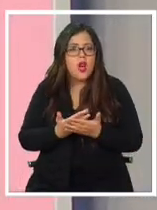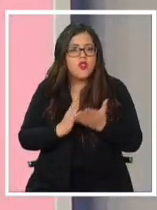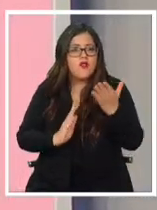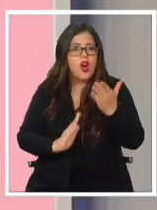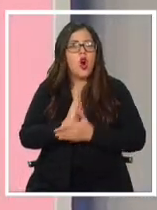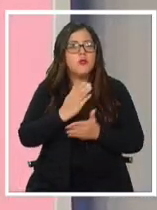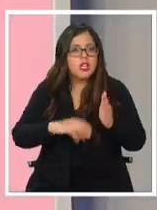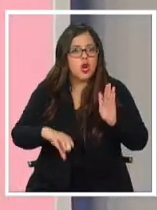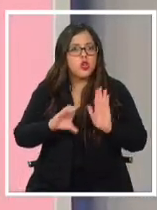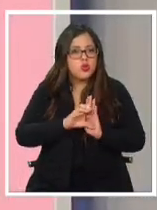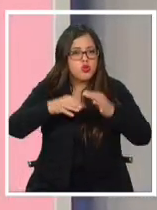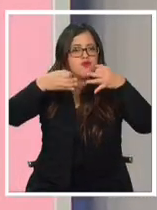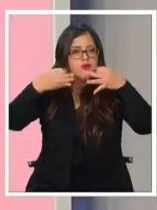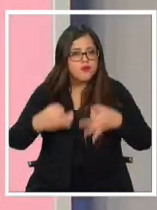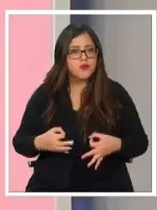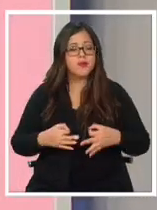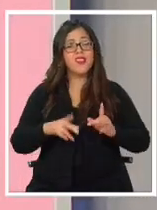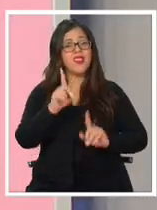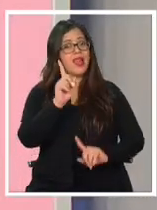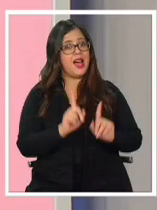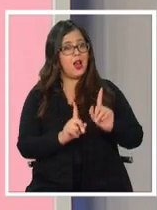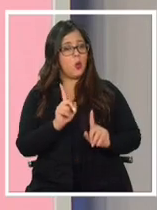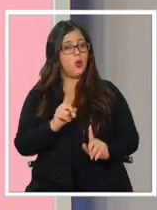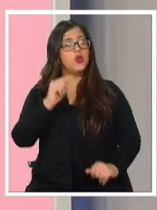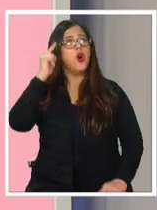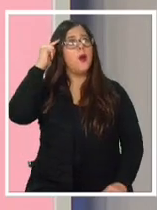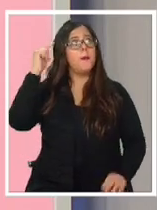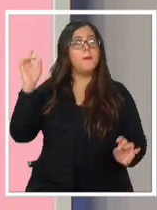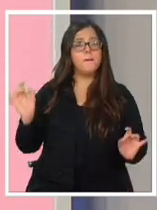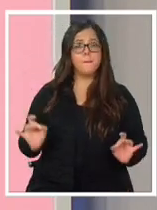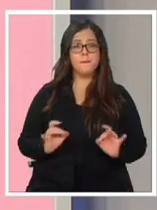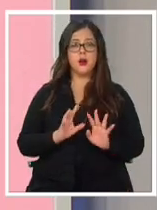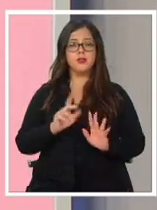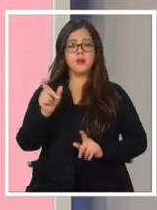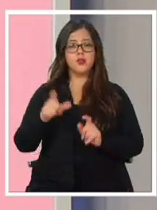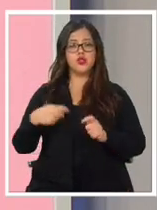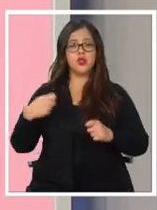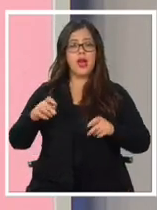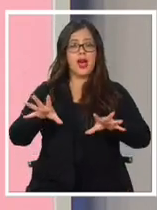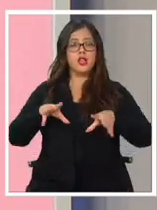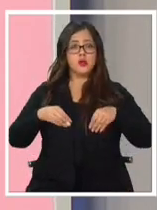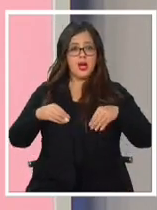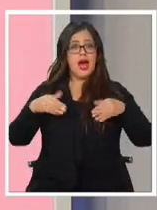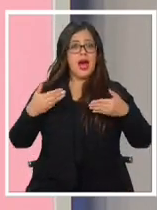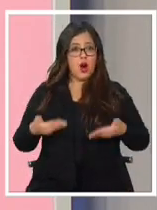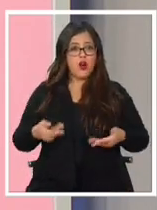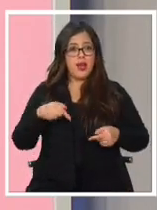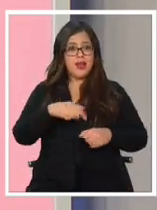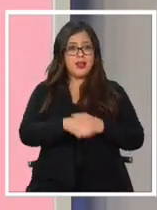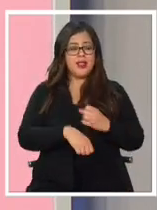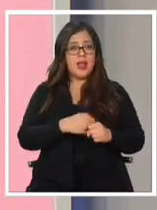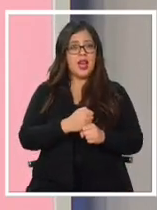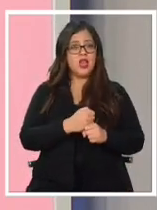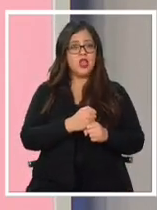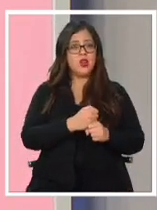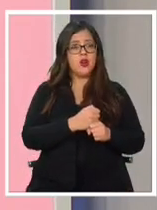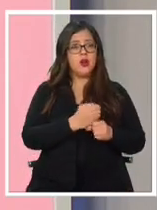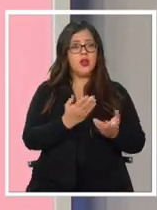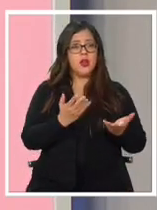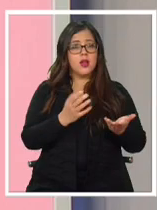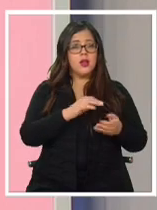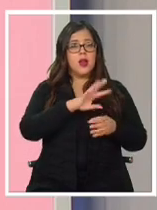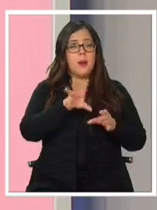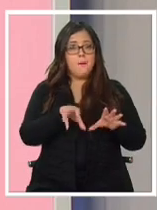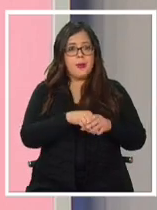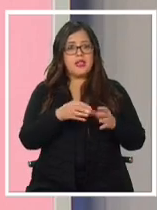esta Constitución. Hay algunos que señalan que quizás los senadores que asumieron ahora, este año, podrían ser parte